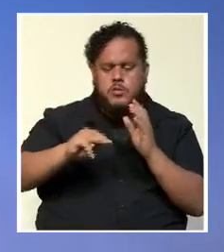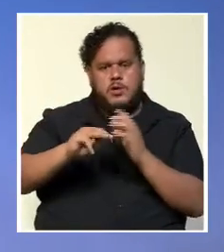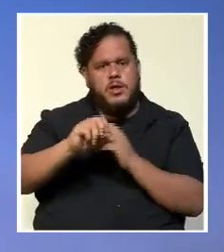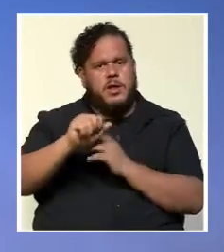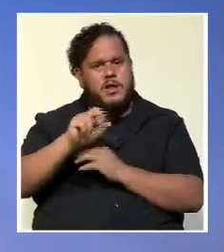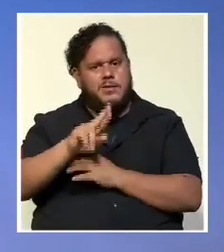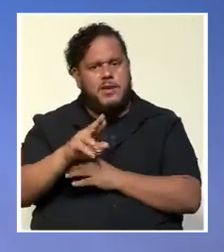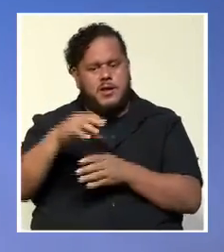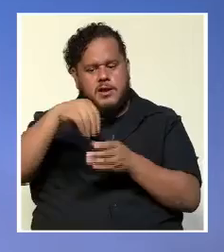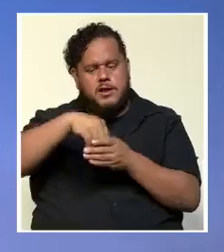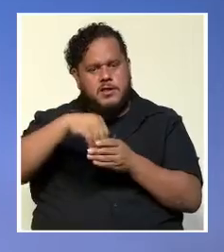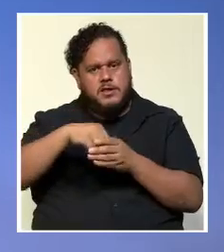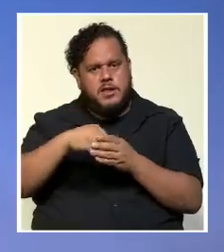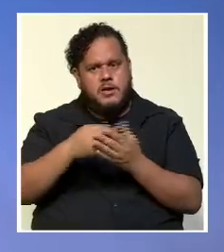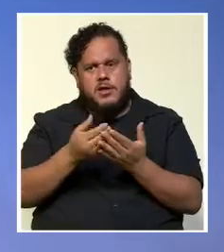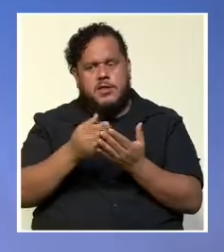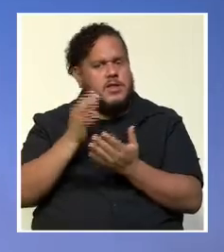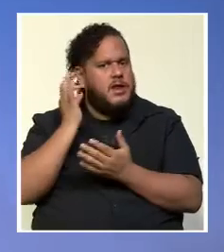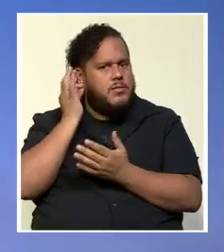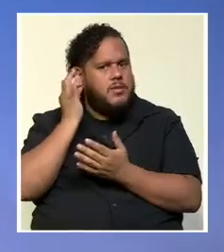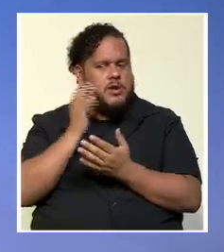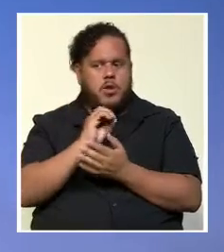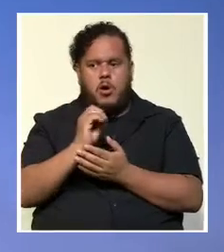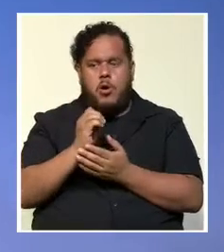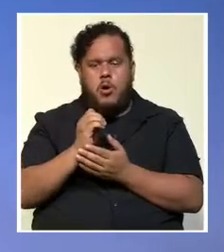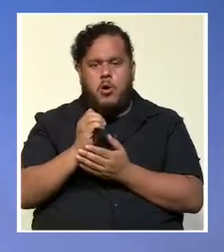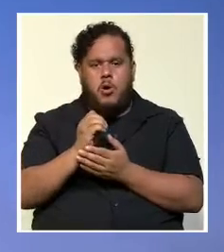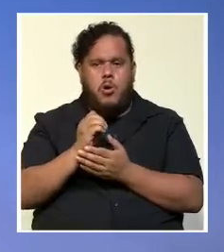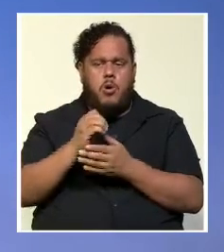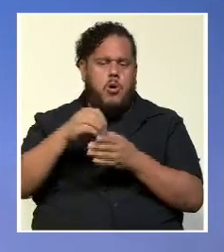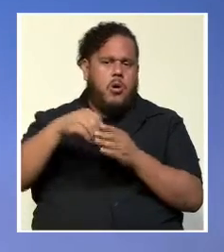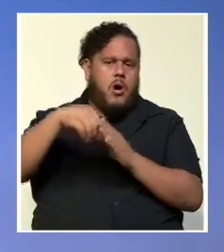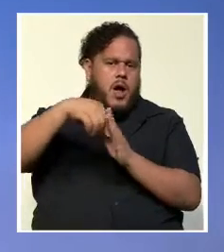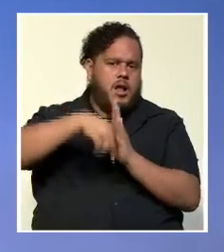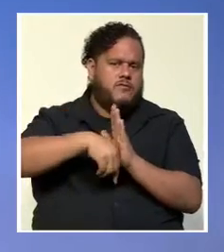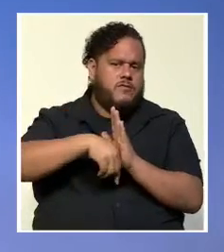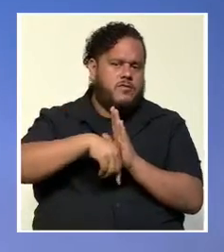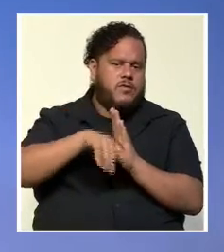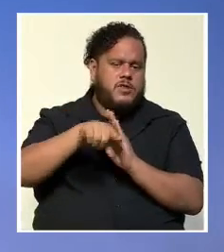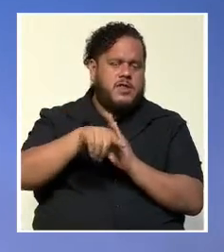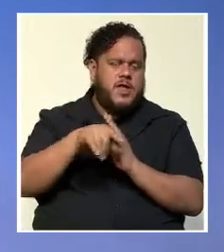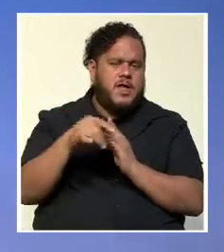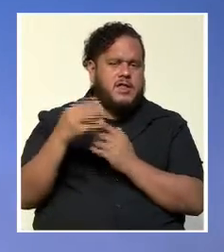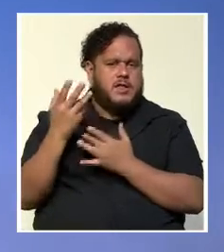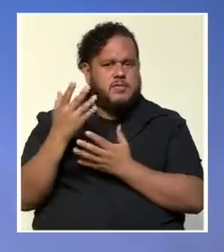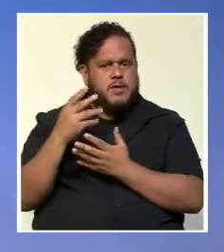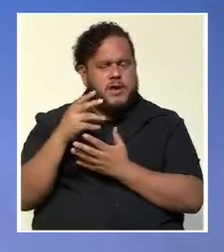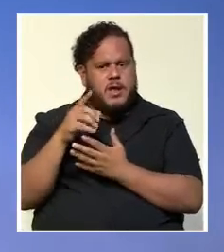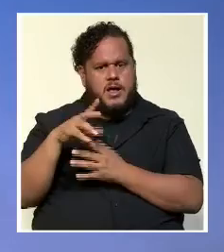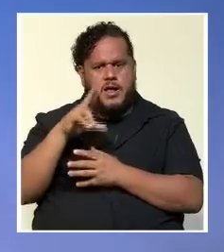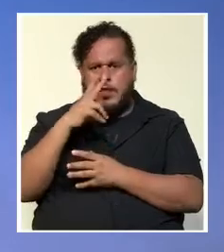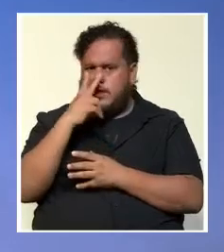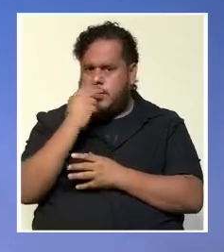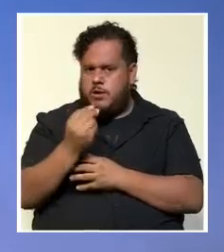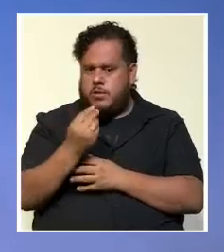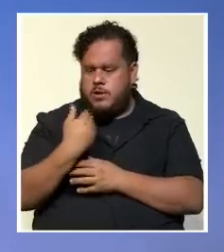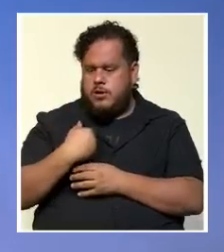aguas interiores de las mujeres, o al fondo de esa nostalgia de lobos que los hombres llevan